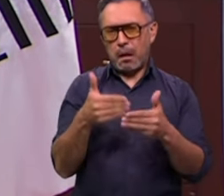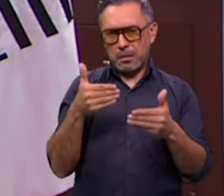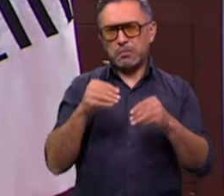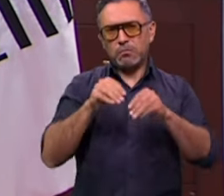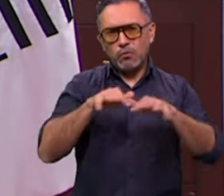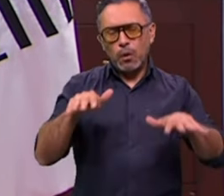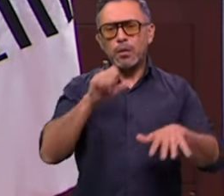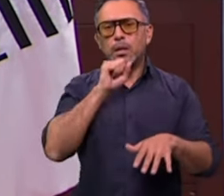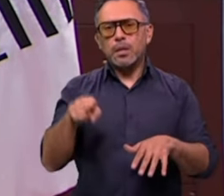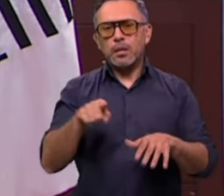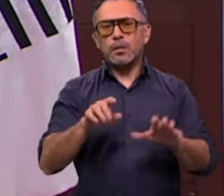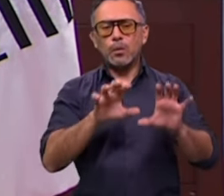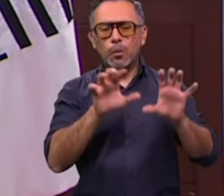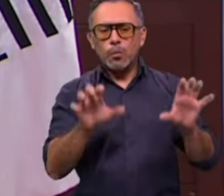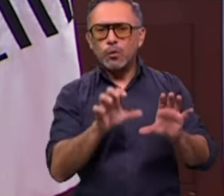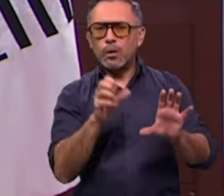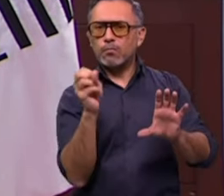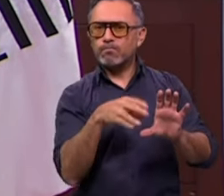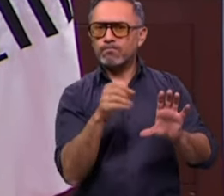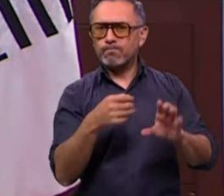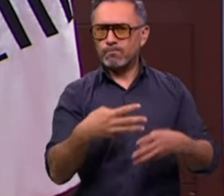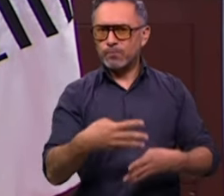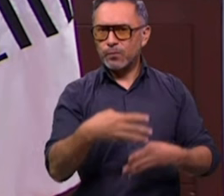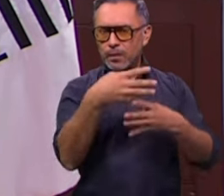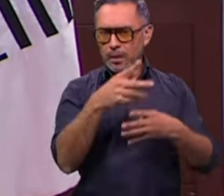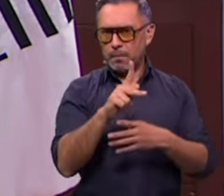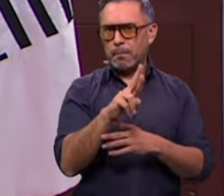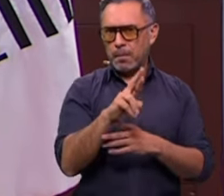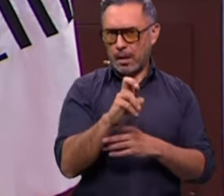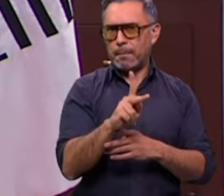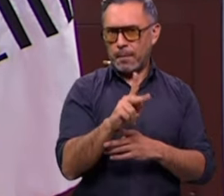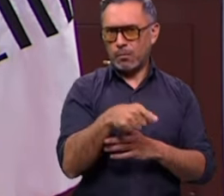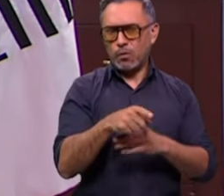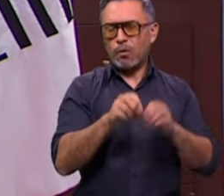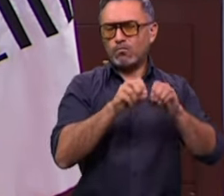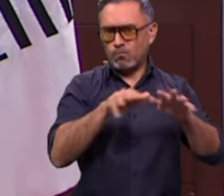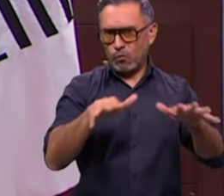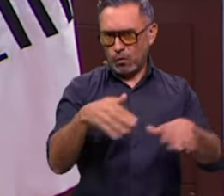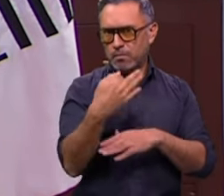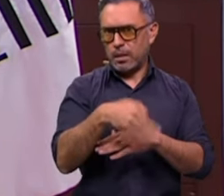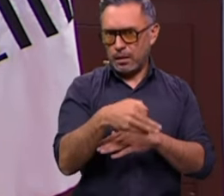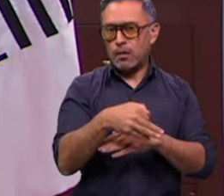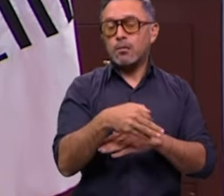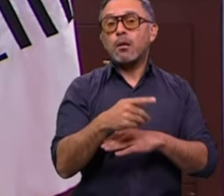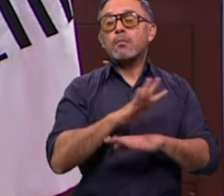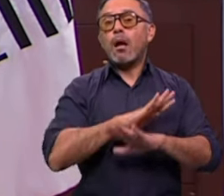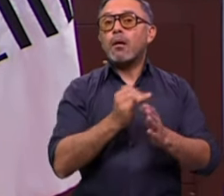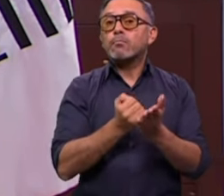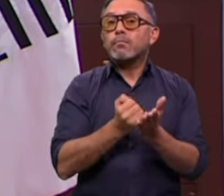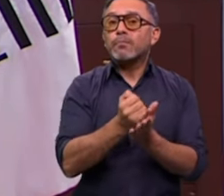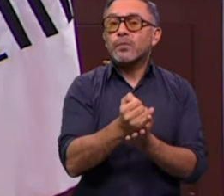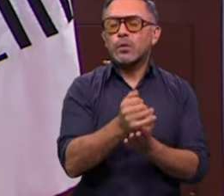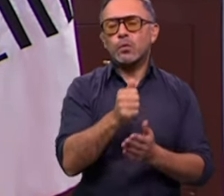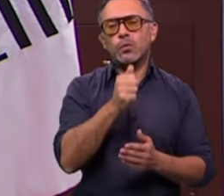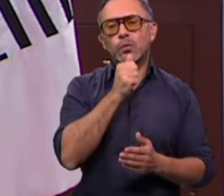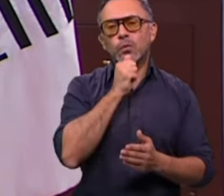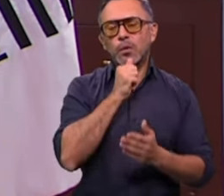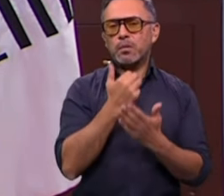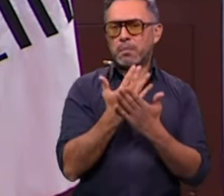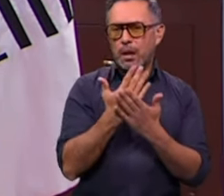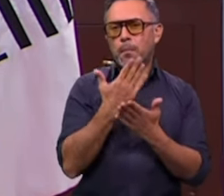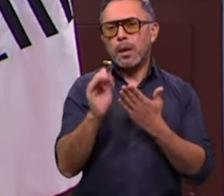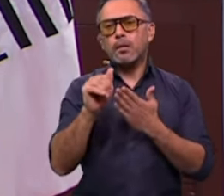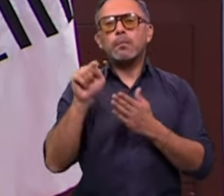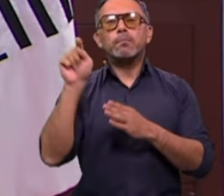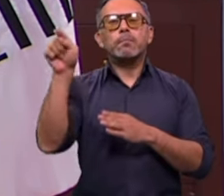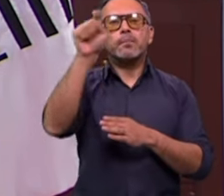del Programa de Resultados Electorales Preliminares, el PREP, y están sujetos a la confirmación de los cómputos